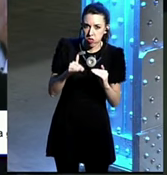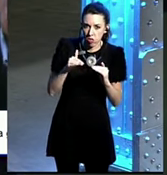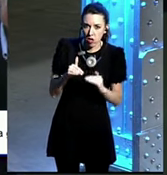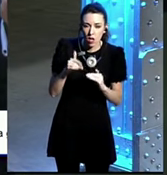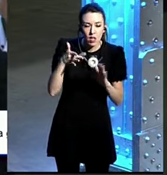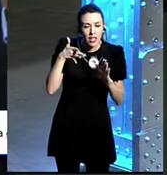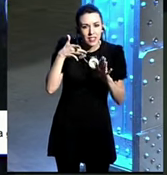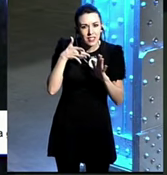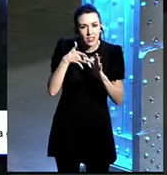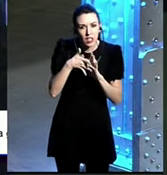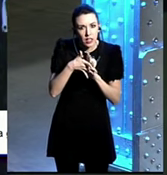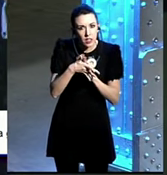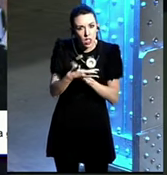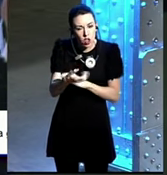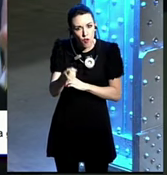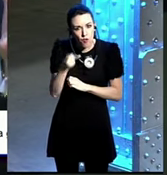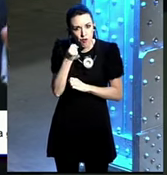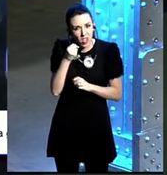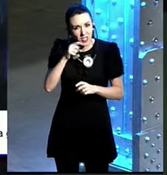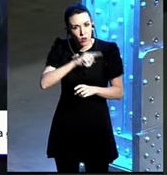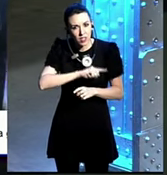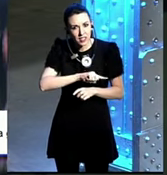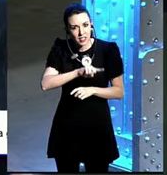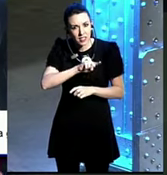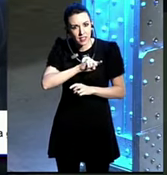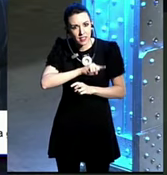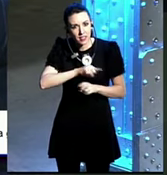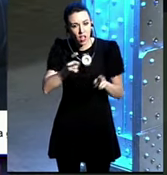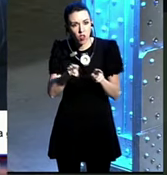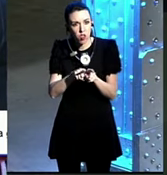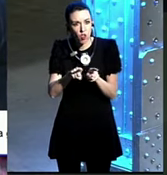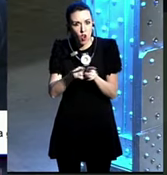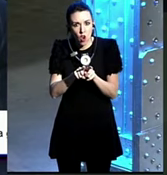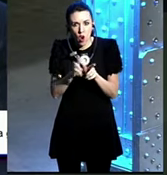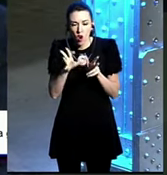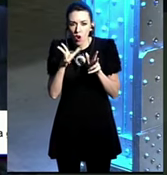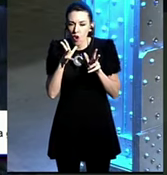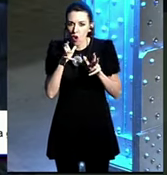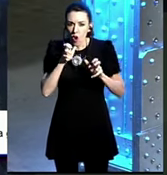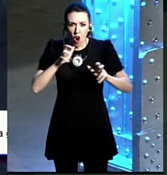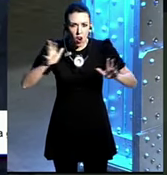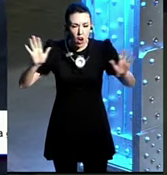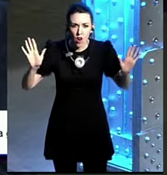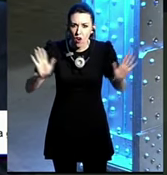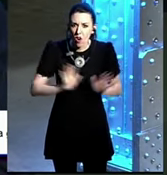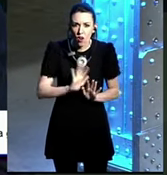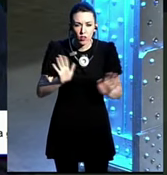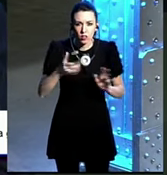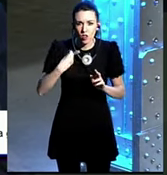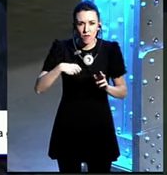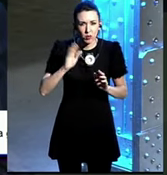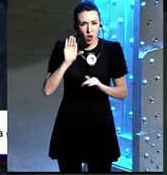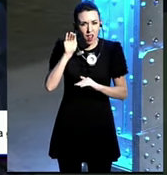una descripción tan poderosa de ese sentido de horror monumental, de